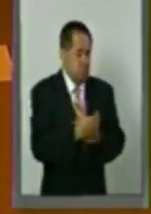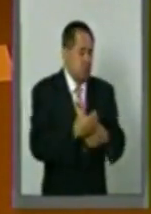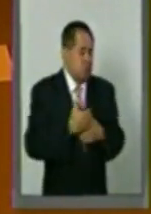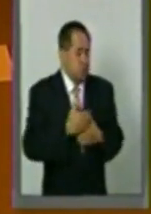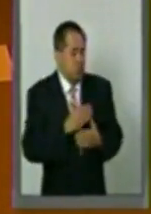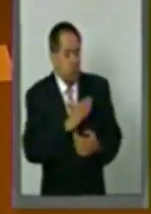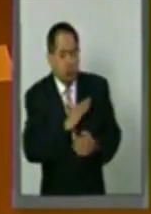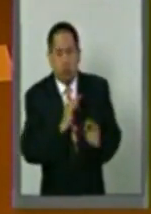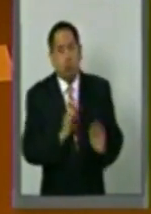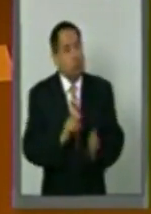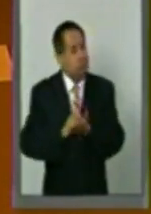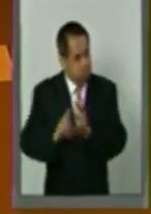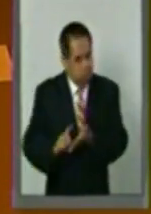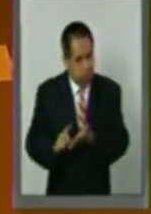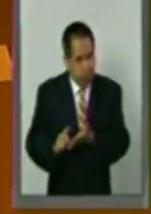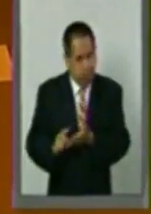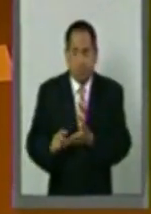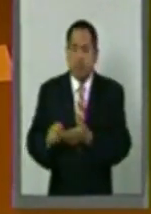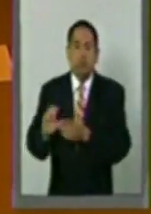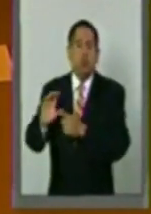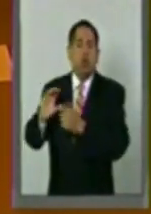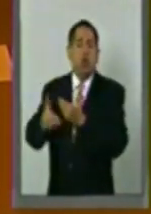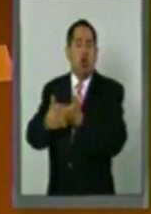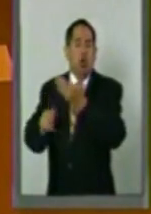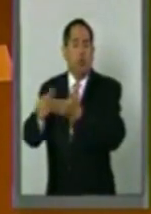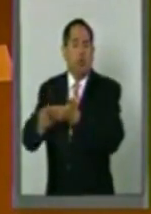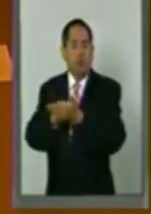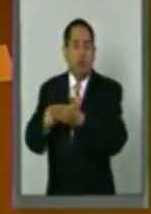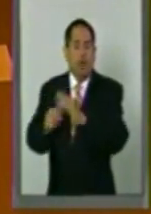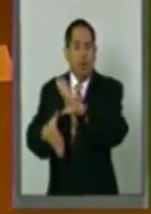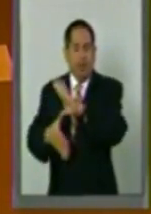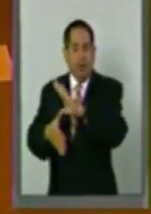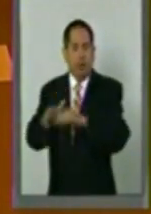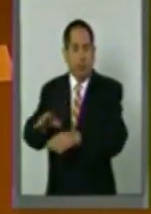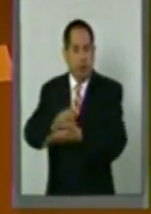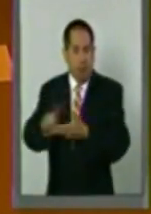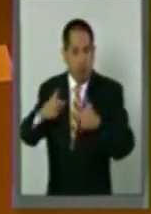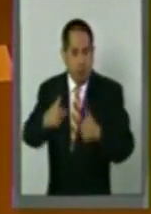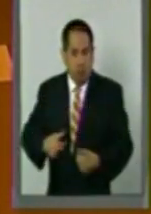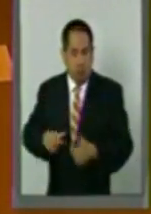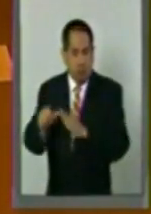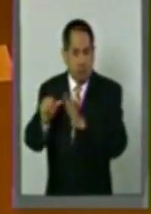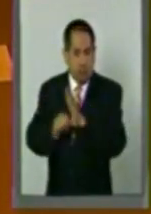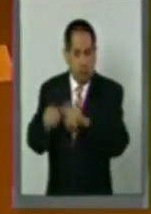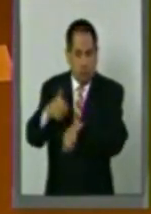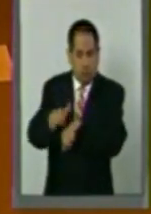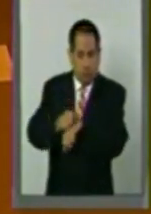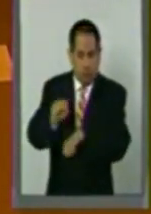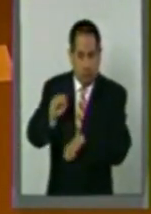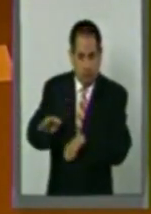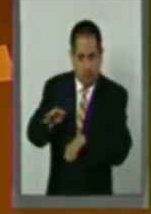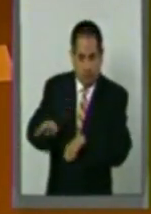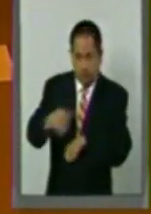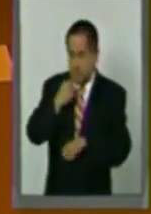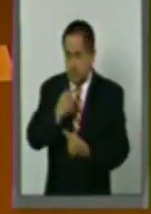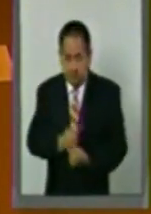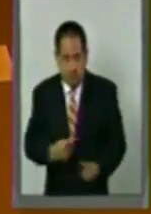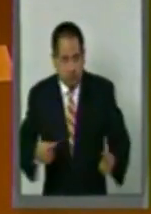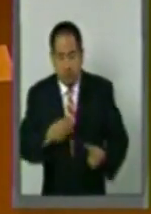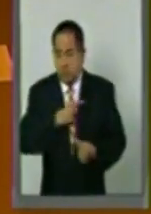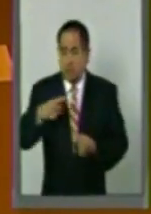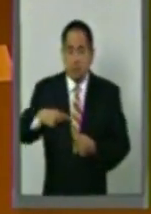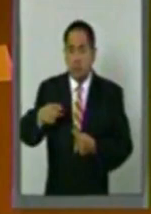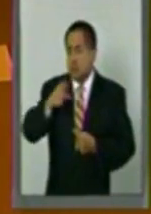menores. La Convención Americana sobre Derechos Humanos, en su artículo 19, establece que los niños tienen derecho a las medidas